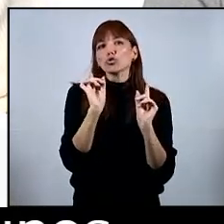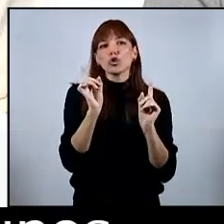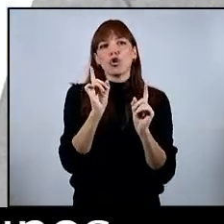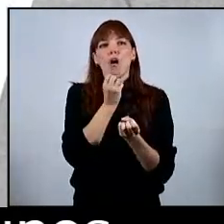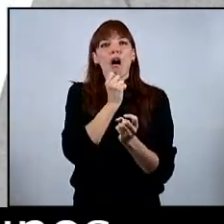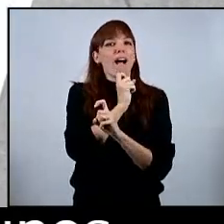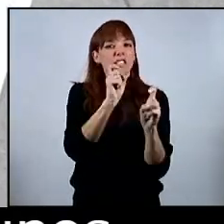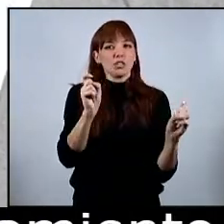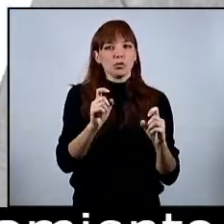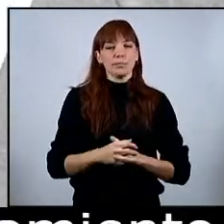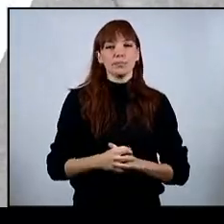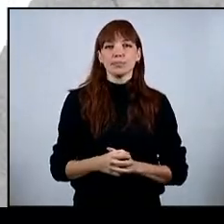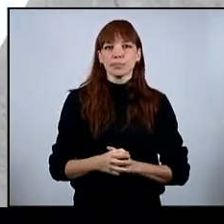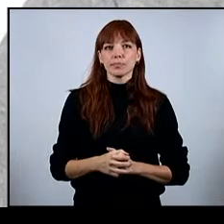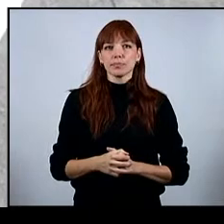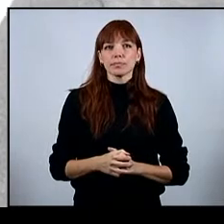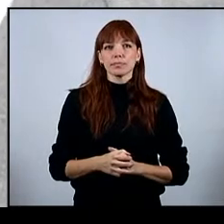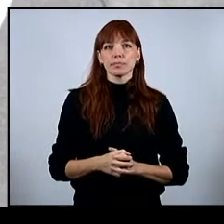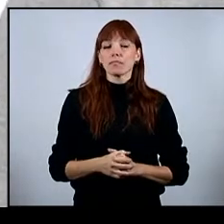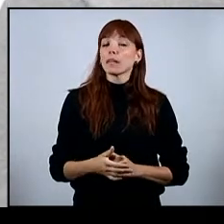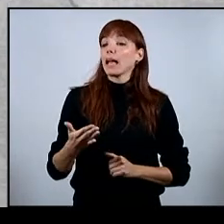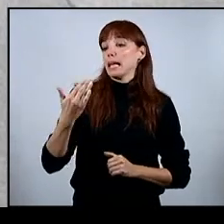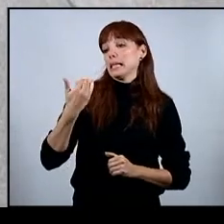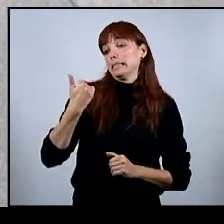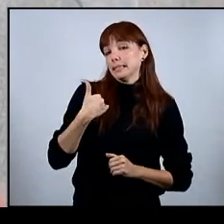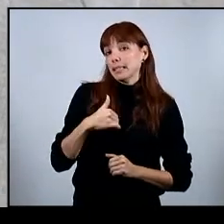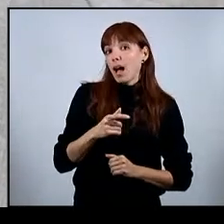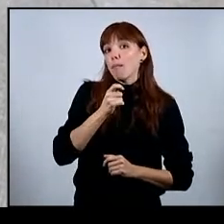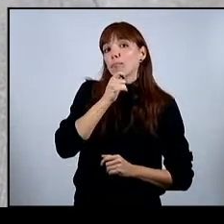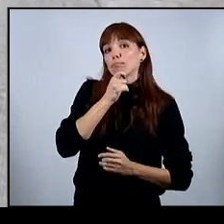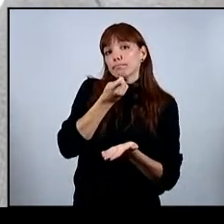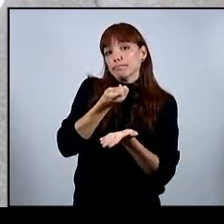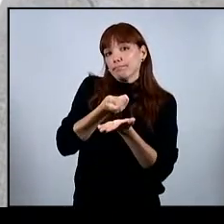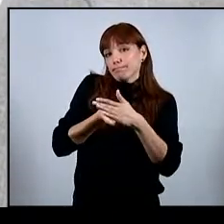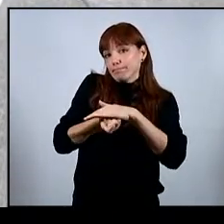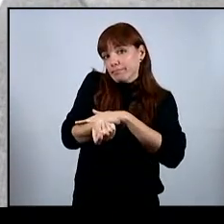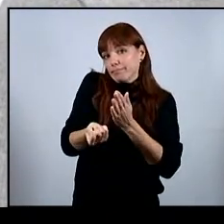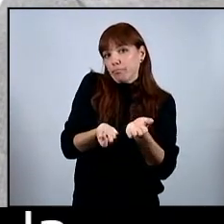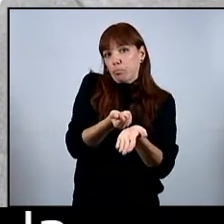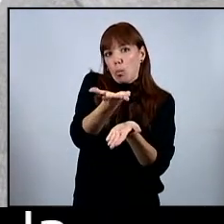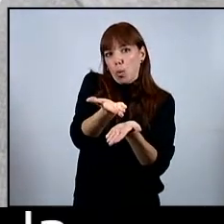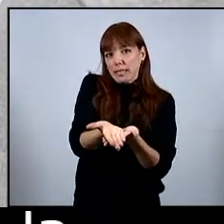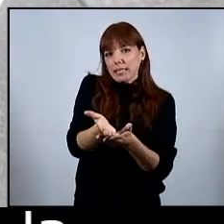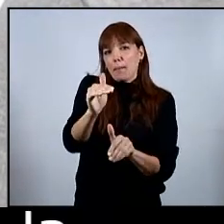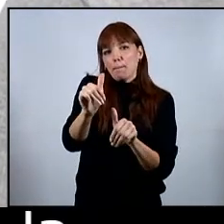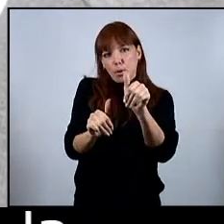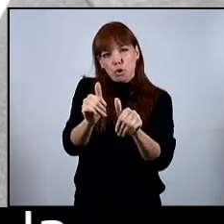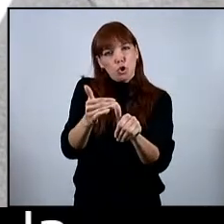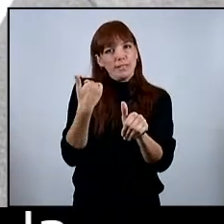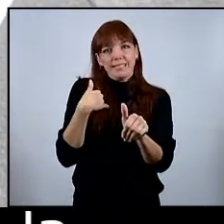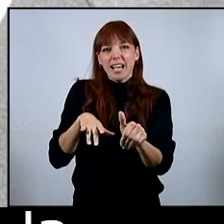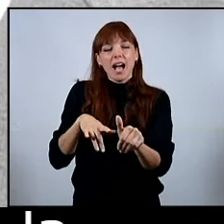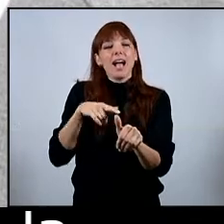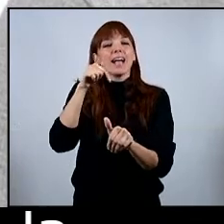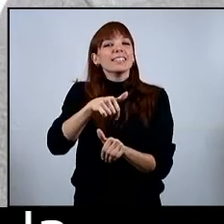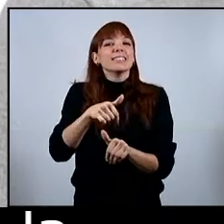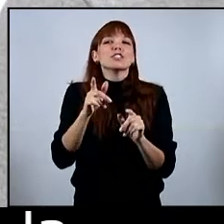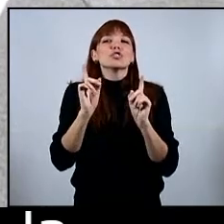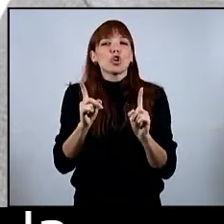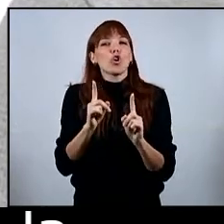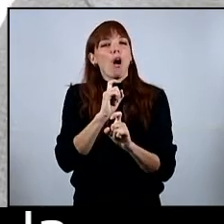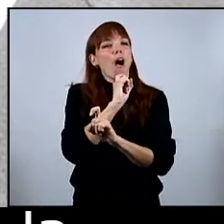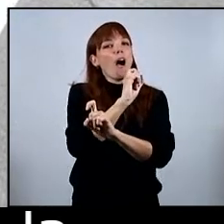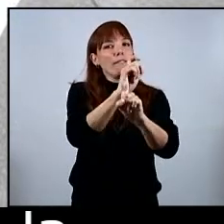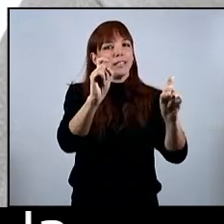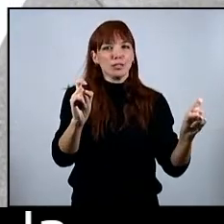Bueno, esto es, ya hemos llevado una propuesta a la Asamblea, ya ha habido una votación, esto es un no rendirnos, esto es un llamamiento a la unidad.